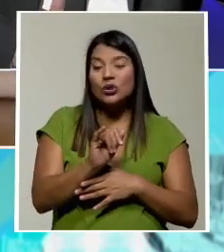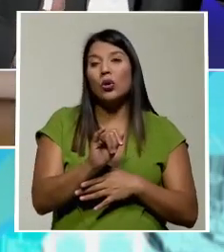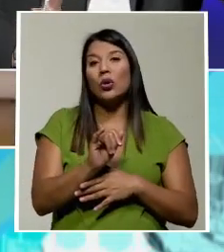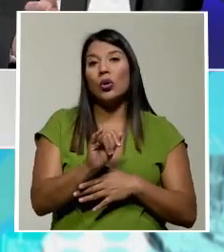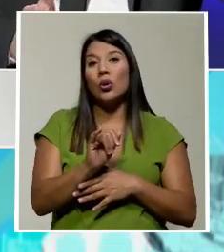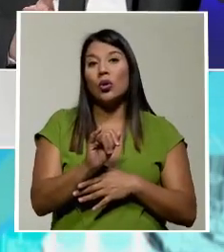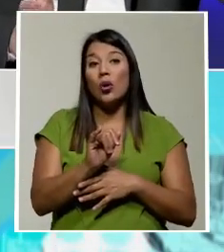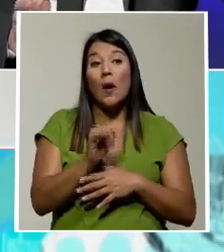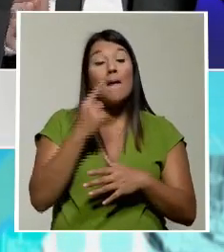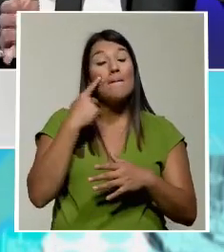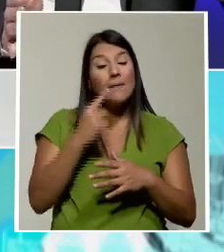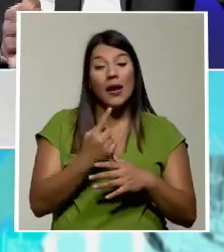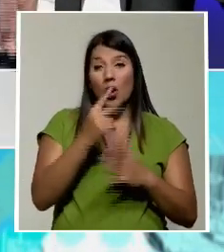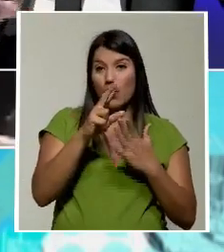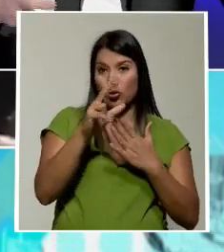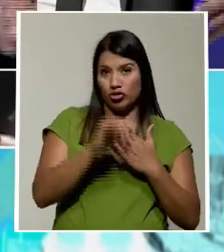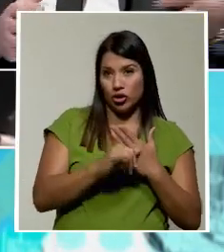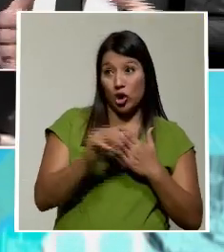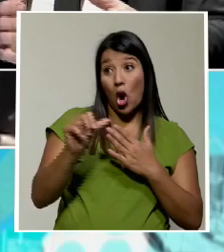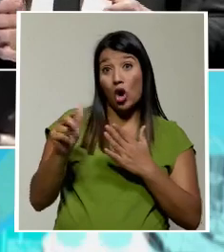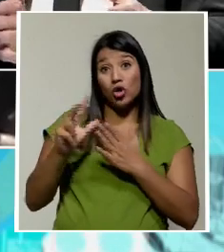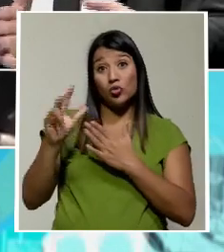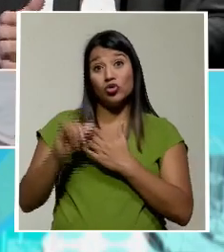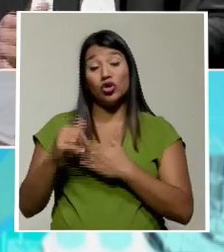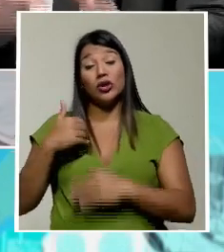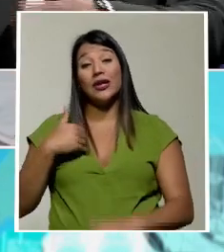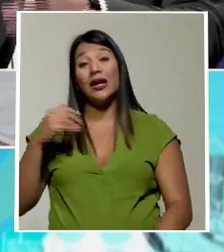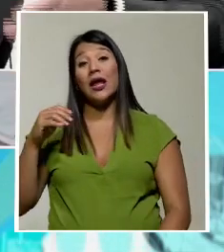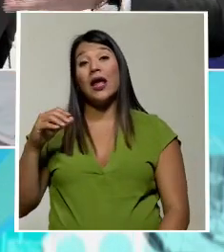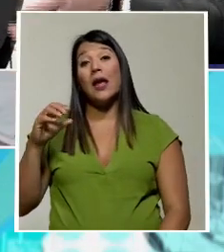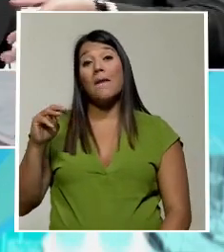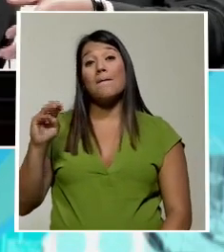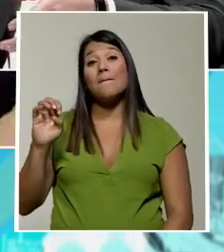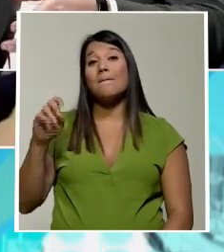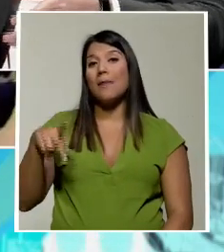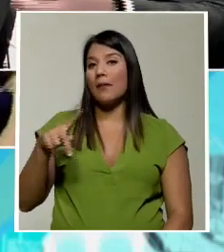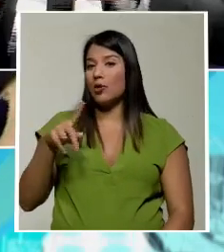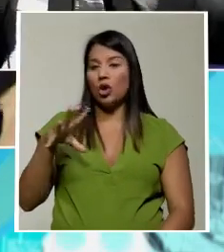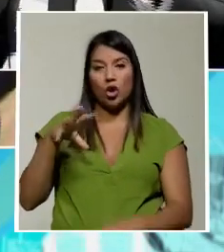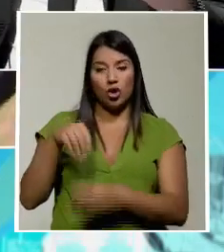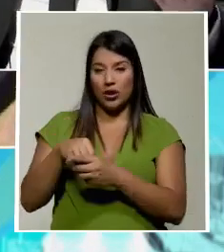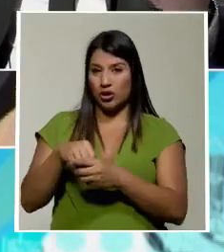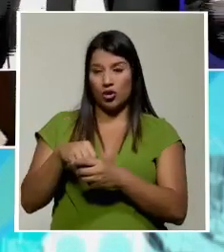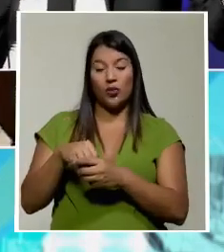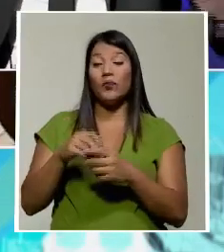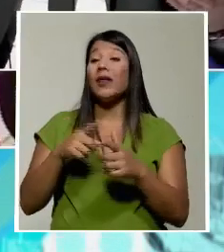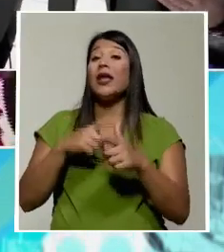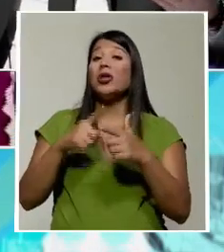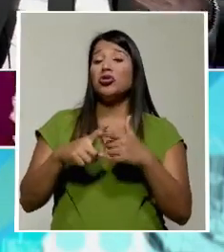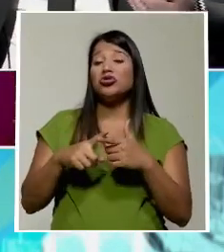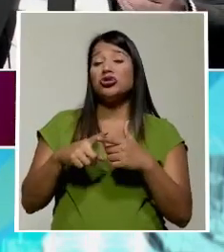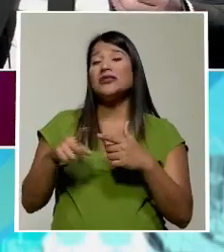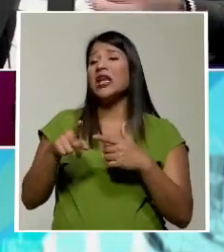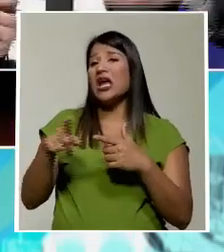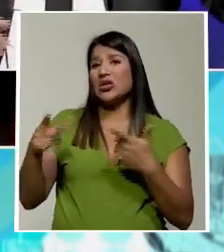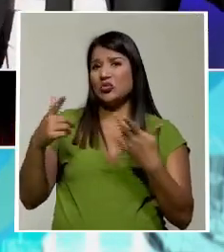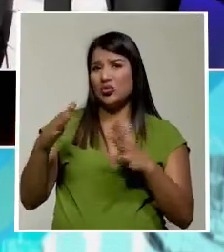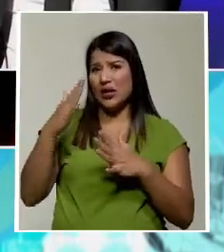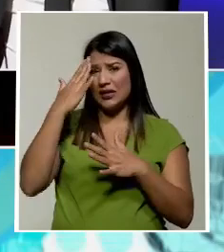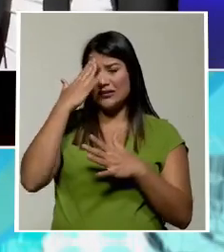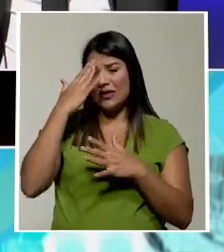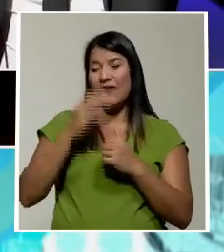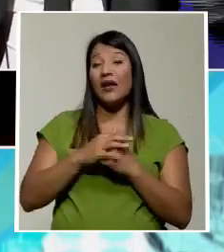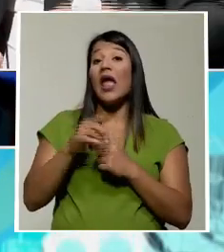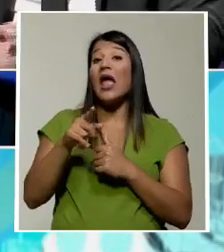demás proyectos que el Ministerio de Educación Pública trabaja con la Fundación Omar Dengo están fuera de esta orden. Entonces ellos saben, nos conocen, incluso